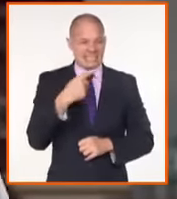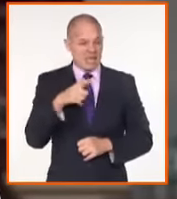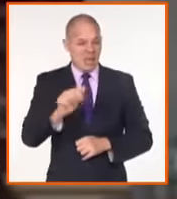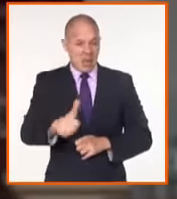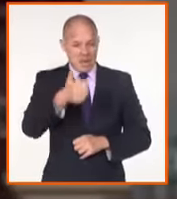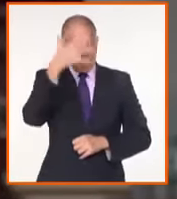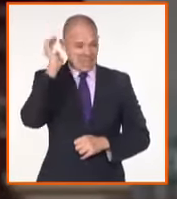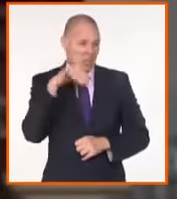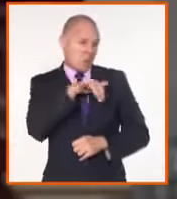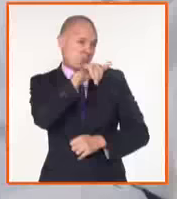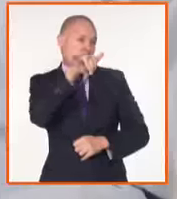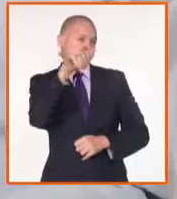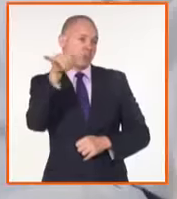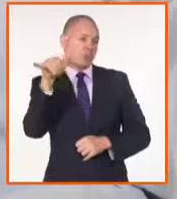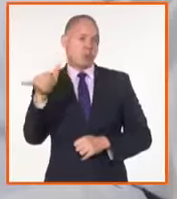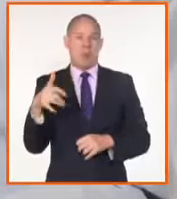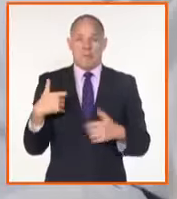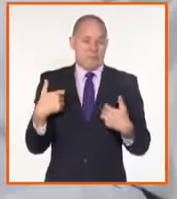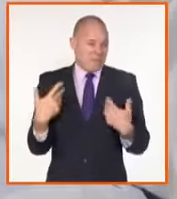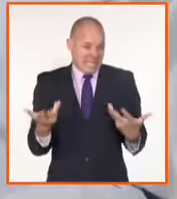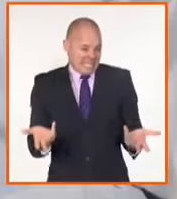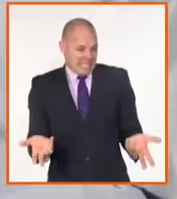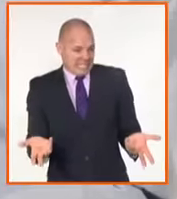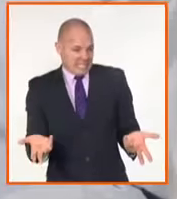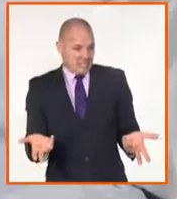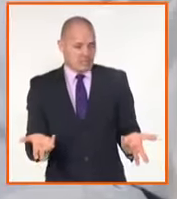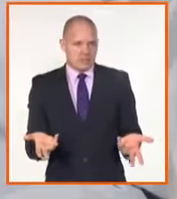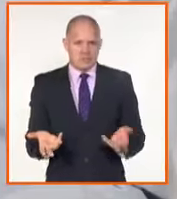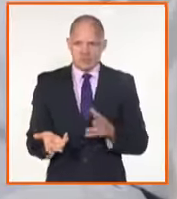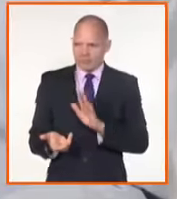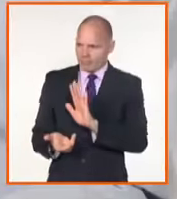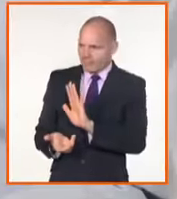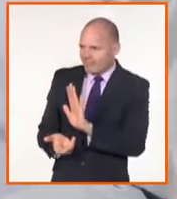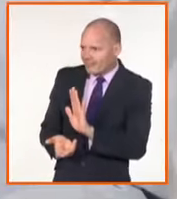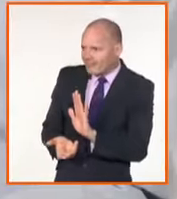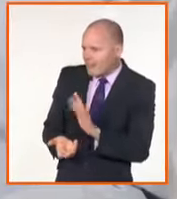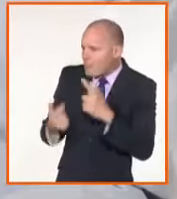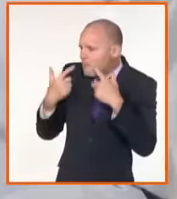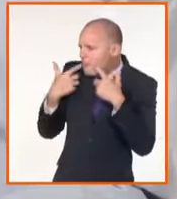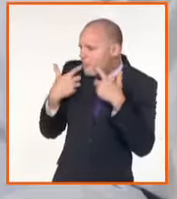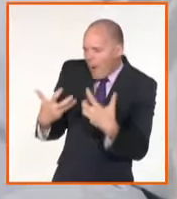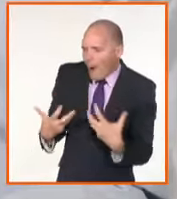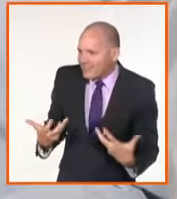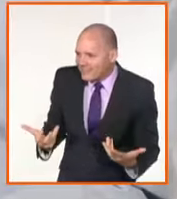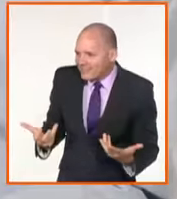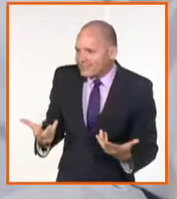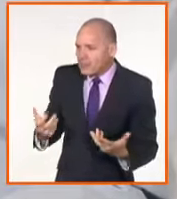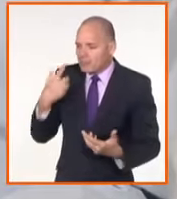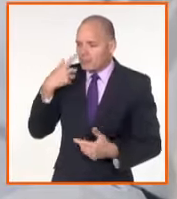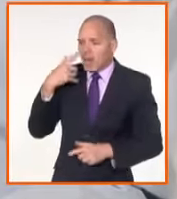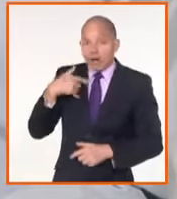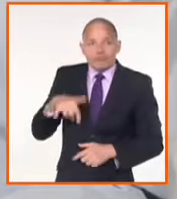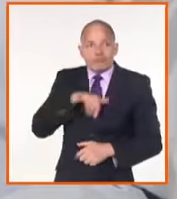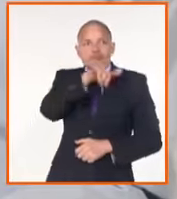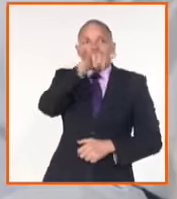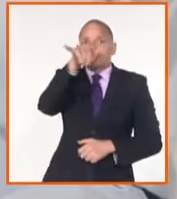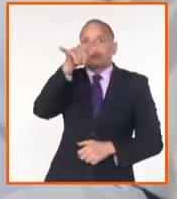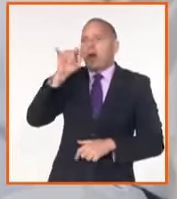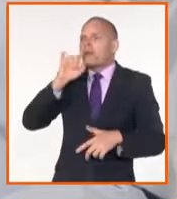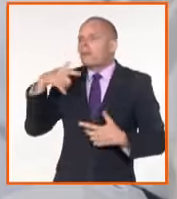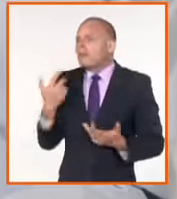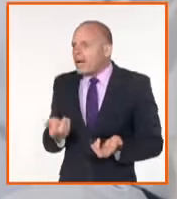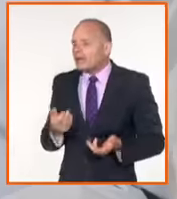podrían cuantificar los beneficios? En estos viajes se logran negociaciones y acuerdos de beneficio mutuo. Se destraban